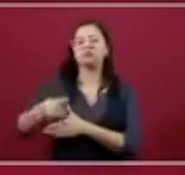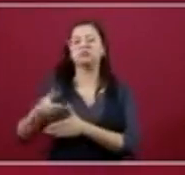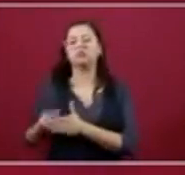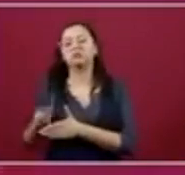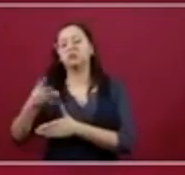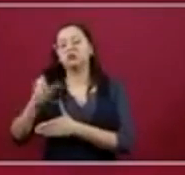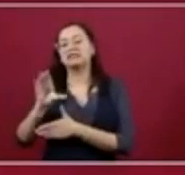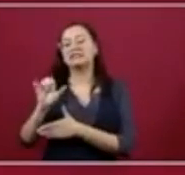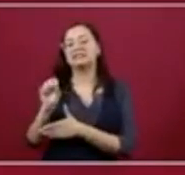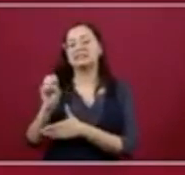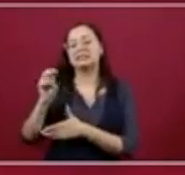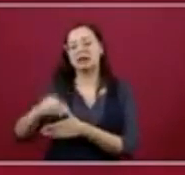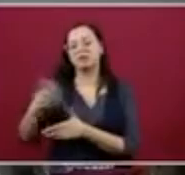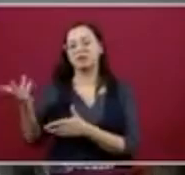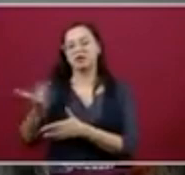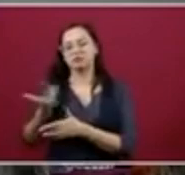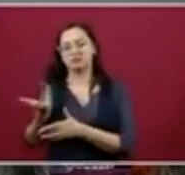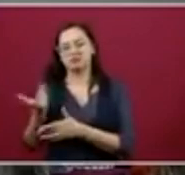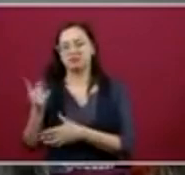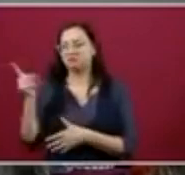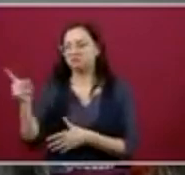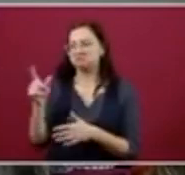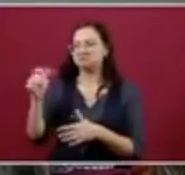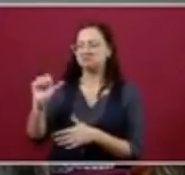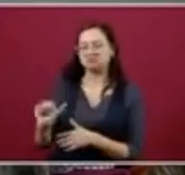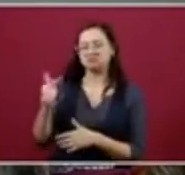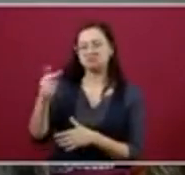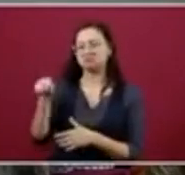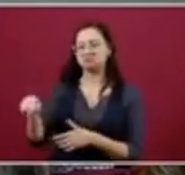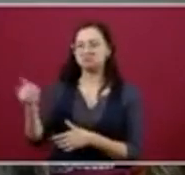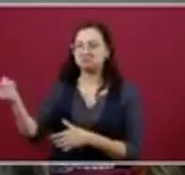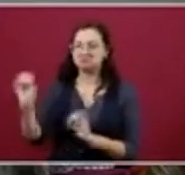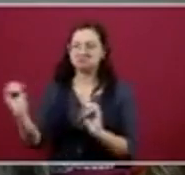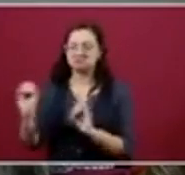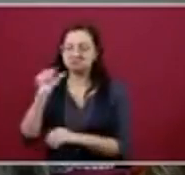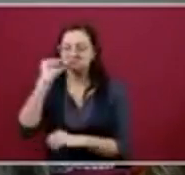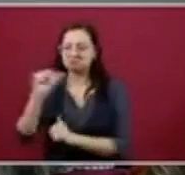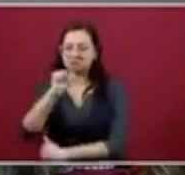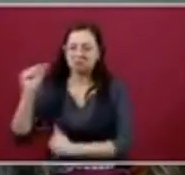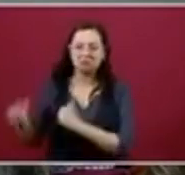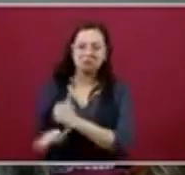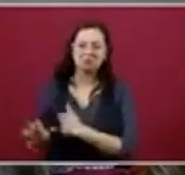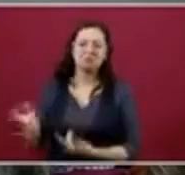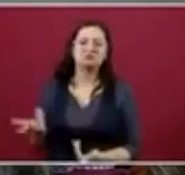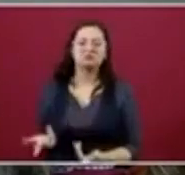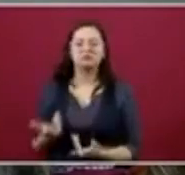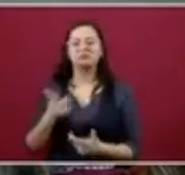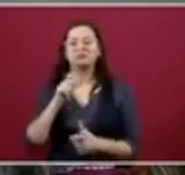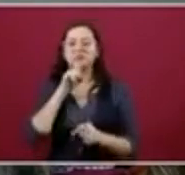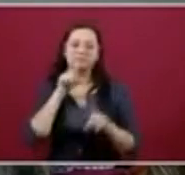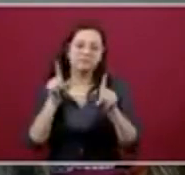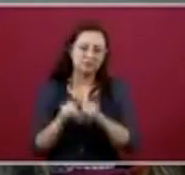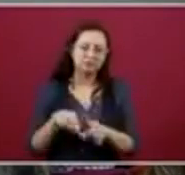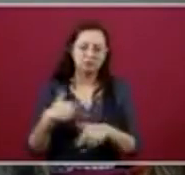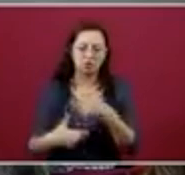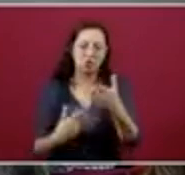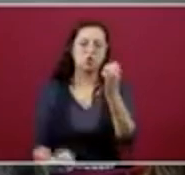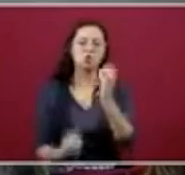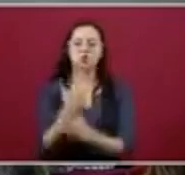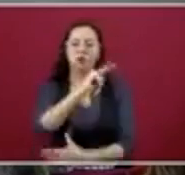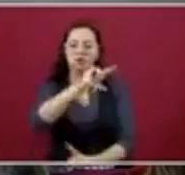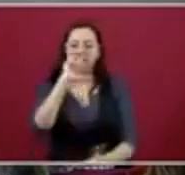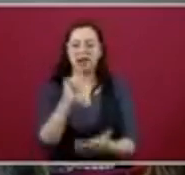CISEN. Estos lineamientos tienen que estar de la mano, pues, de los nuevos ordenamientos, particularmente la Ley de Archivos, la Ley de Protección de